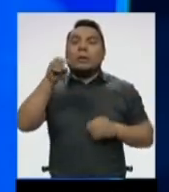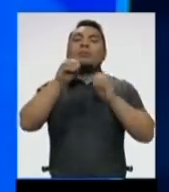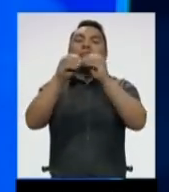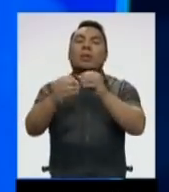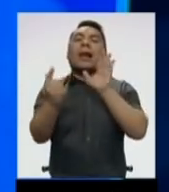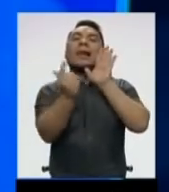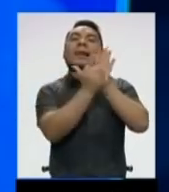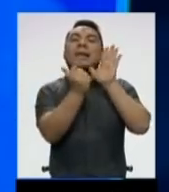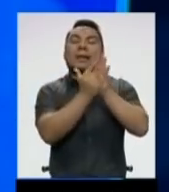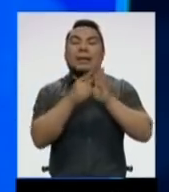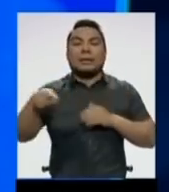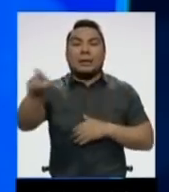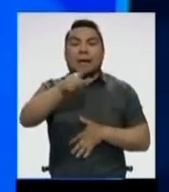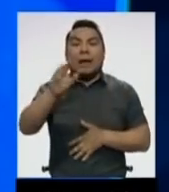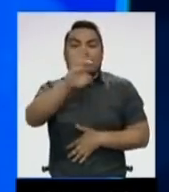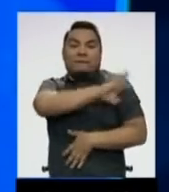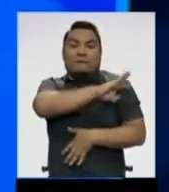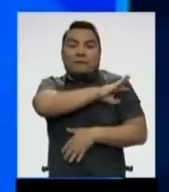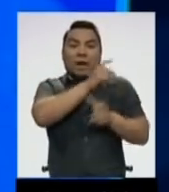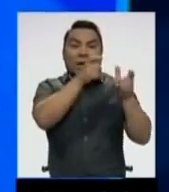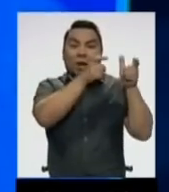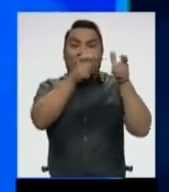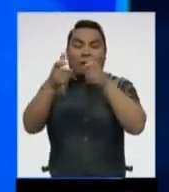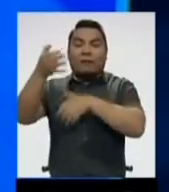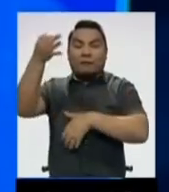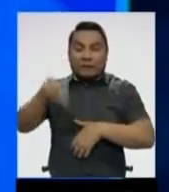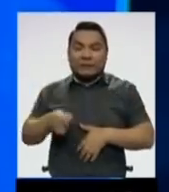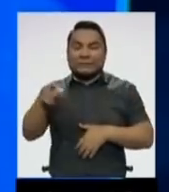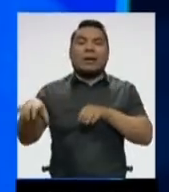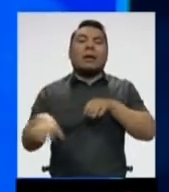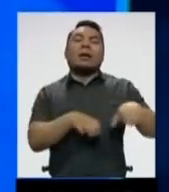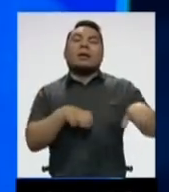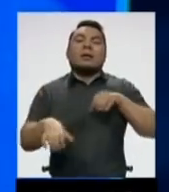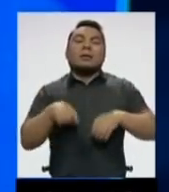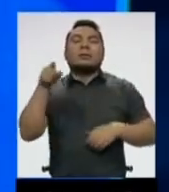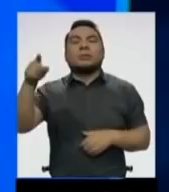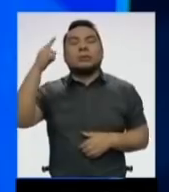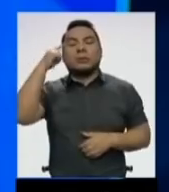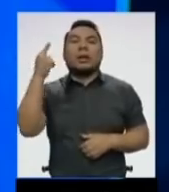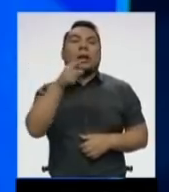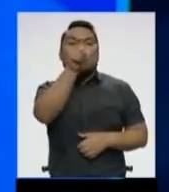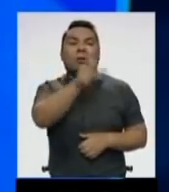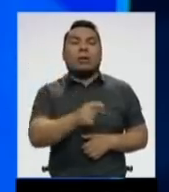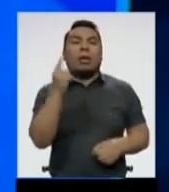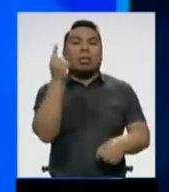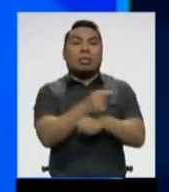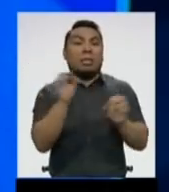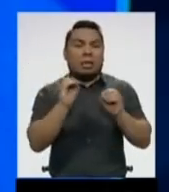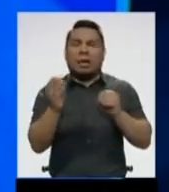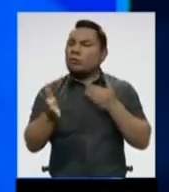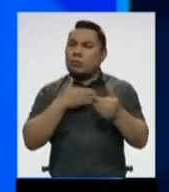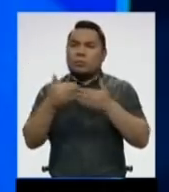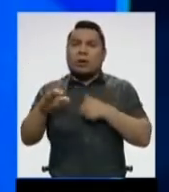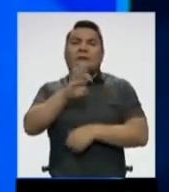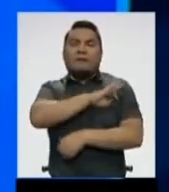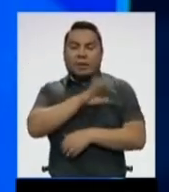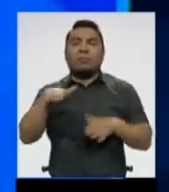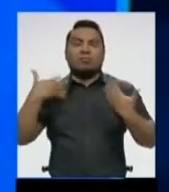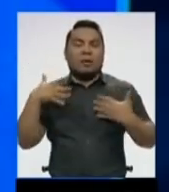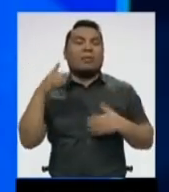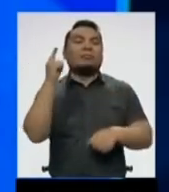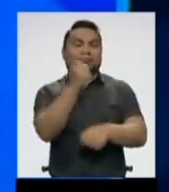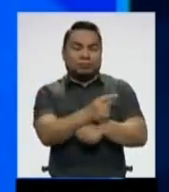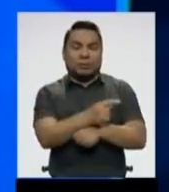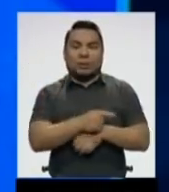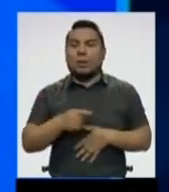que permita que los fiscales de oficio actúen aún sin el denunciante. Les puedo asegurar